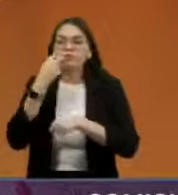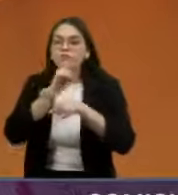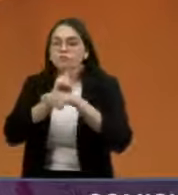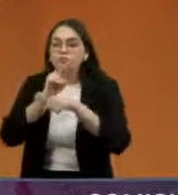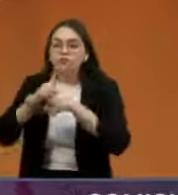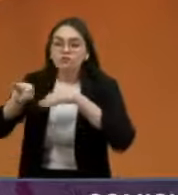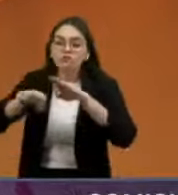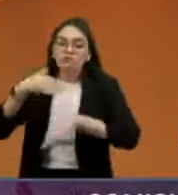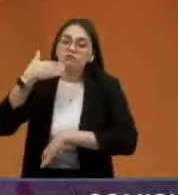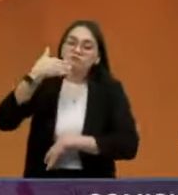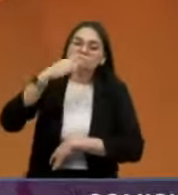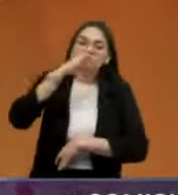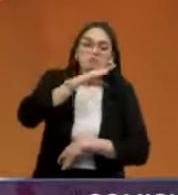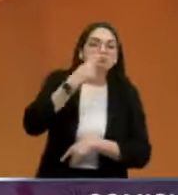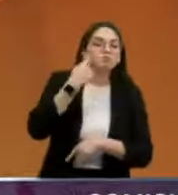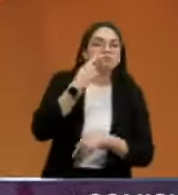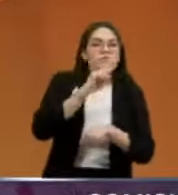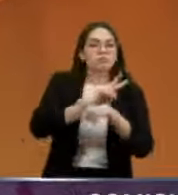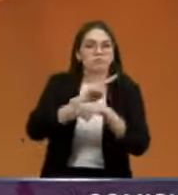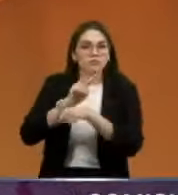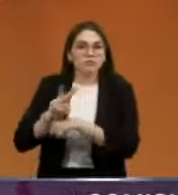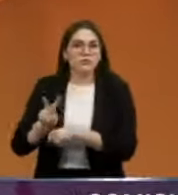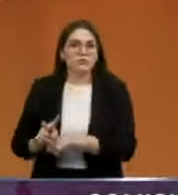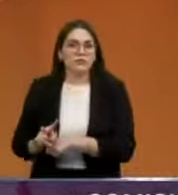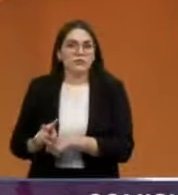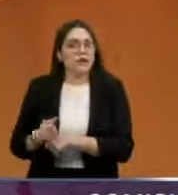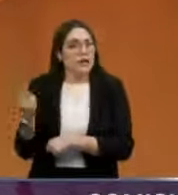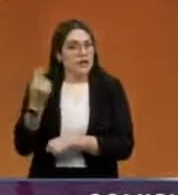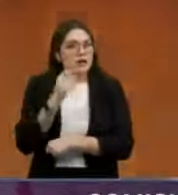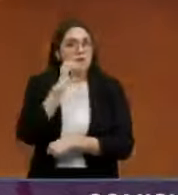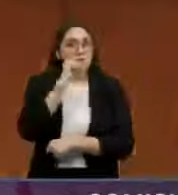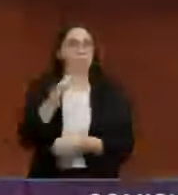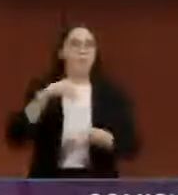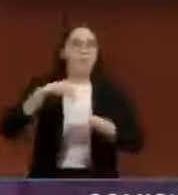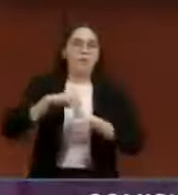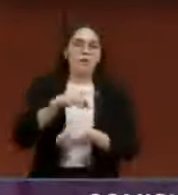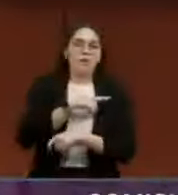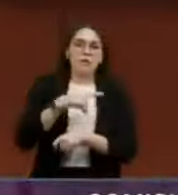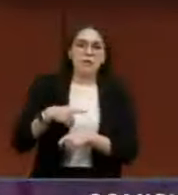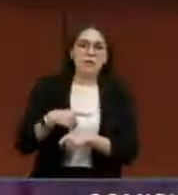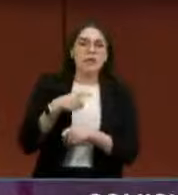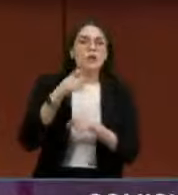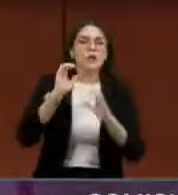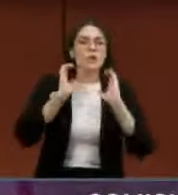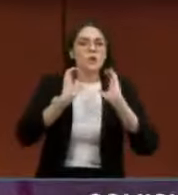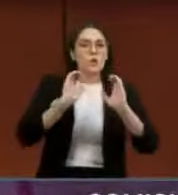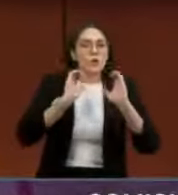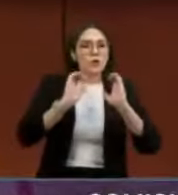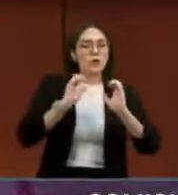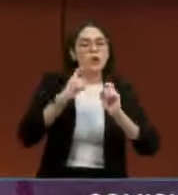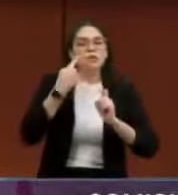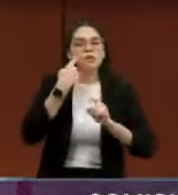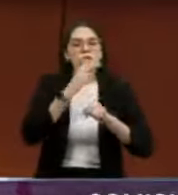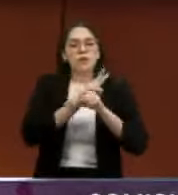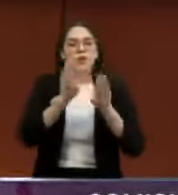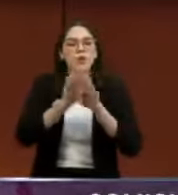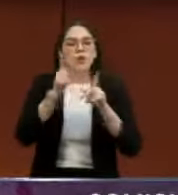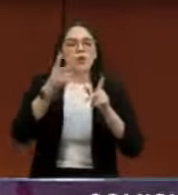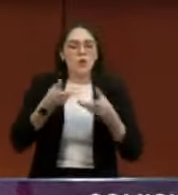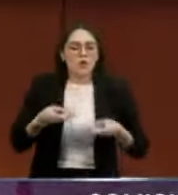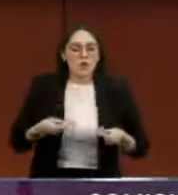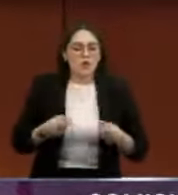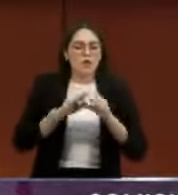Y también que haya austeridad y transparencia en el manejo de los recursos del